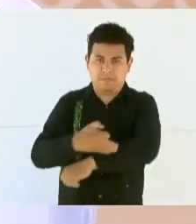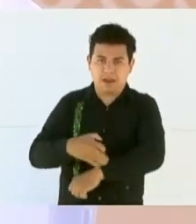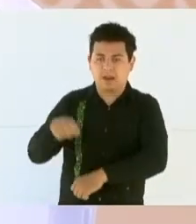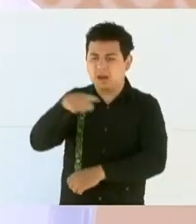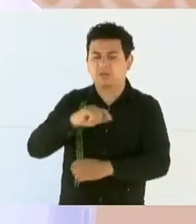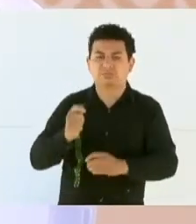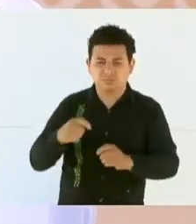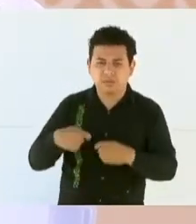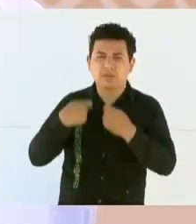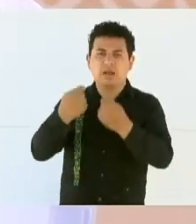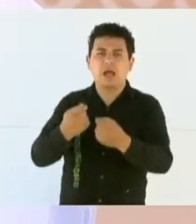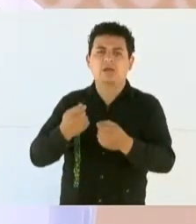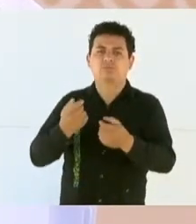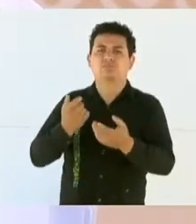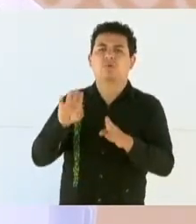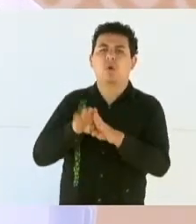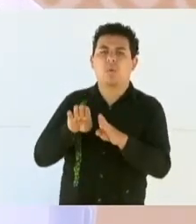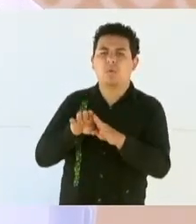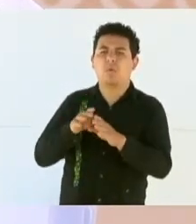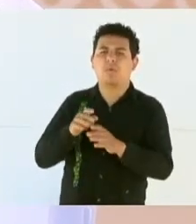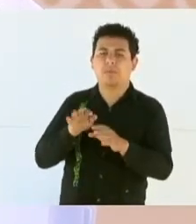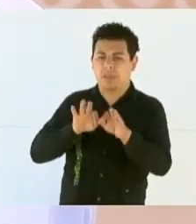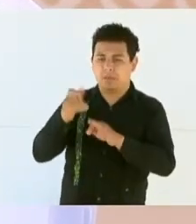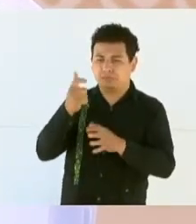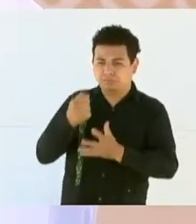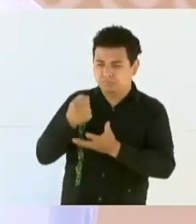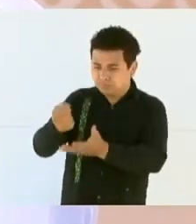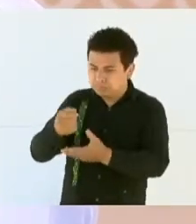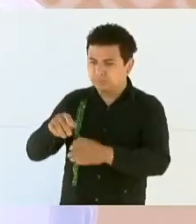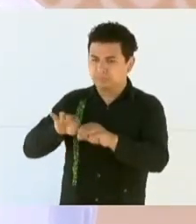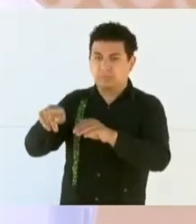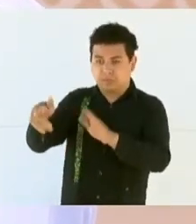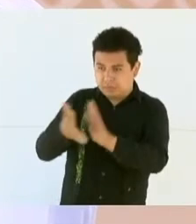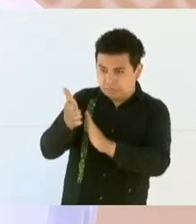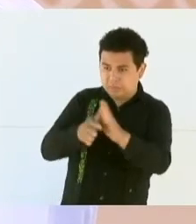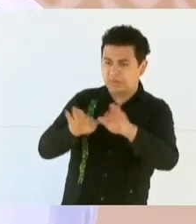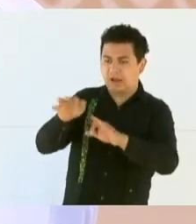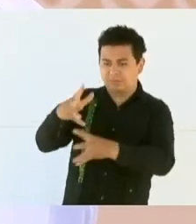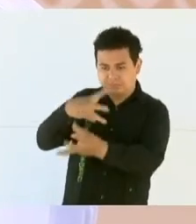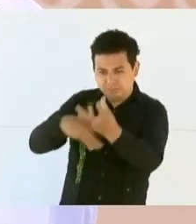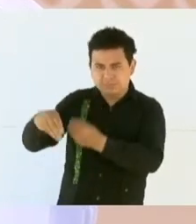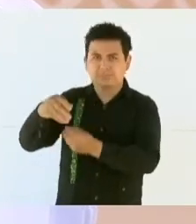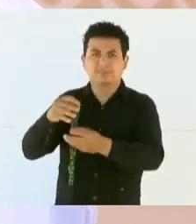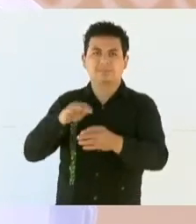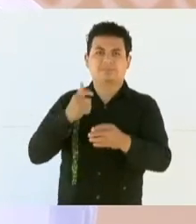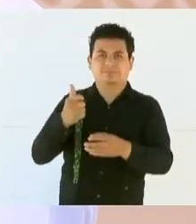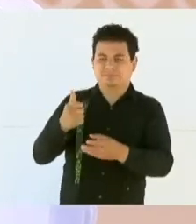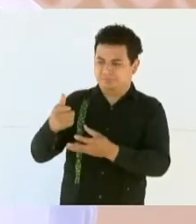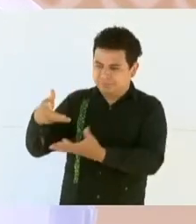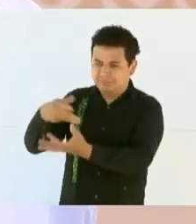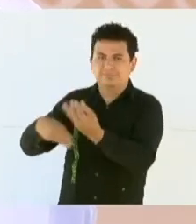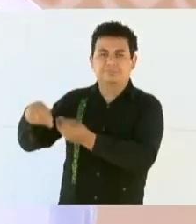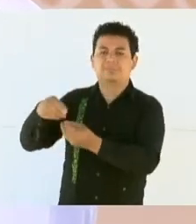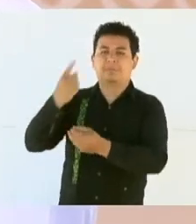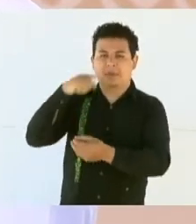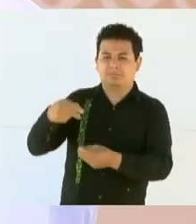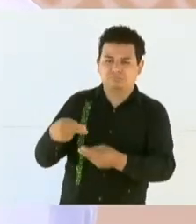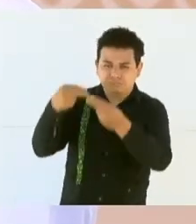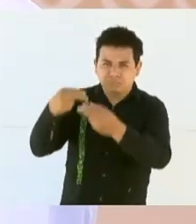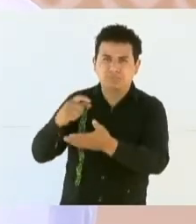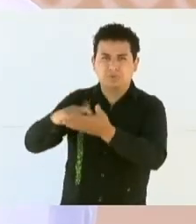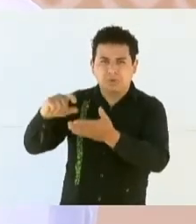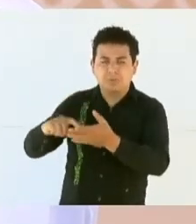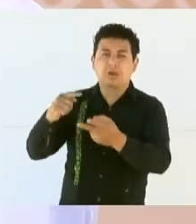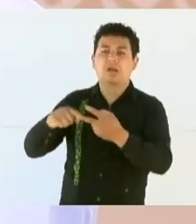De igual forma, la pavimentación de esta carretera permitirá impulsar el comercio, traslado